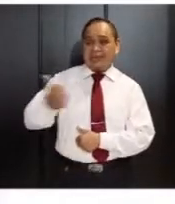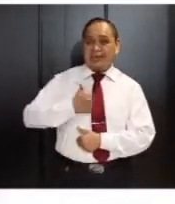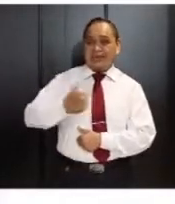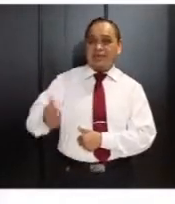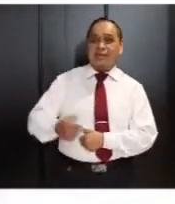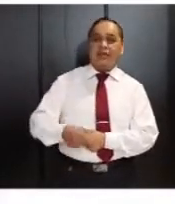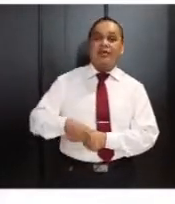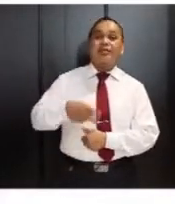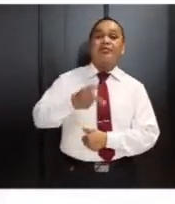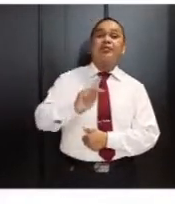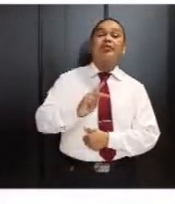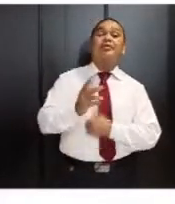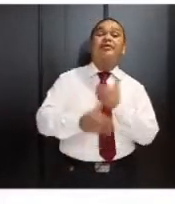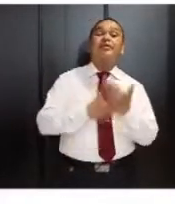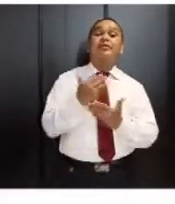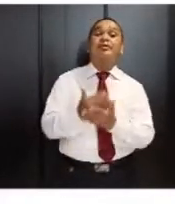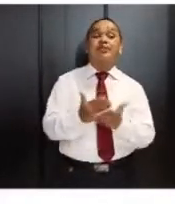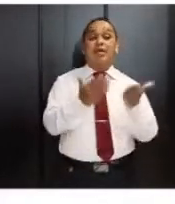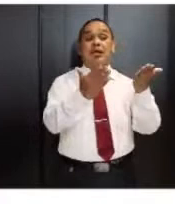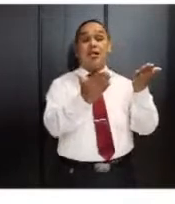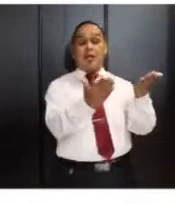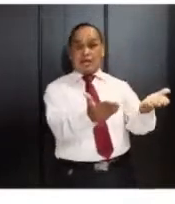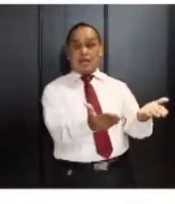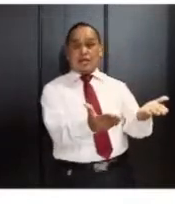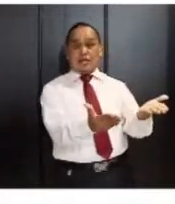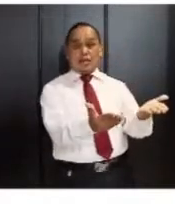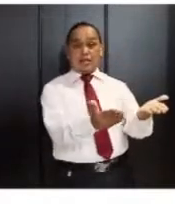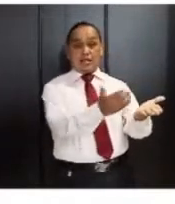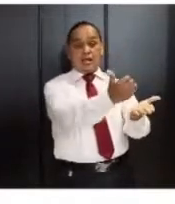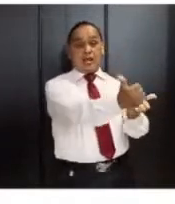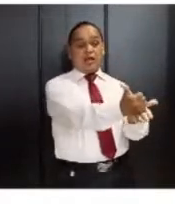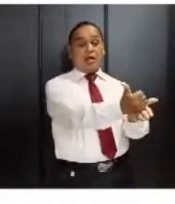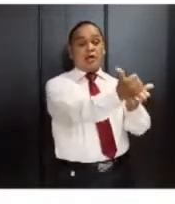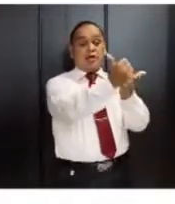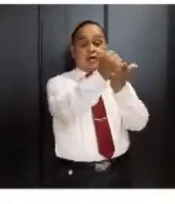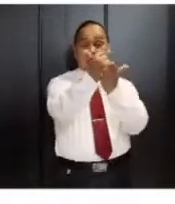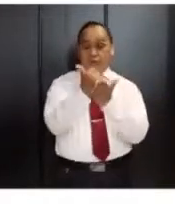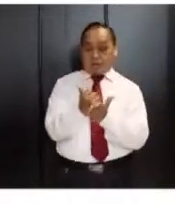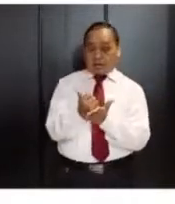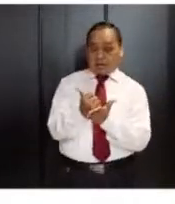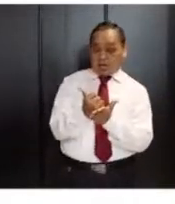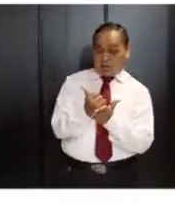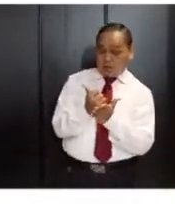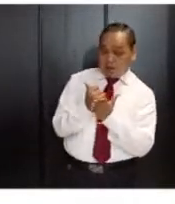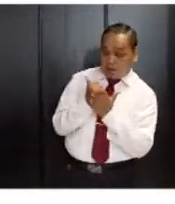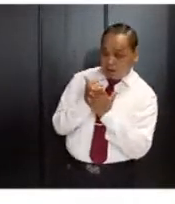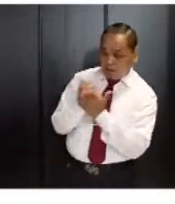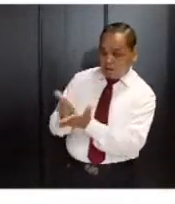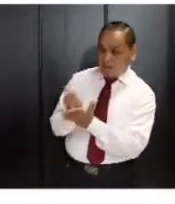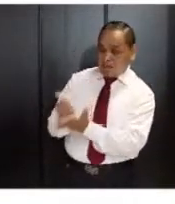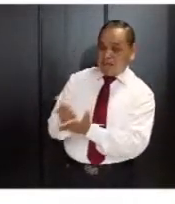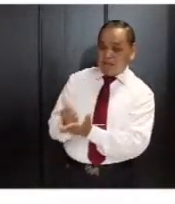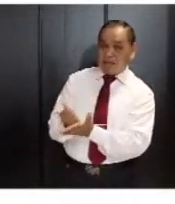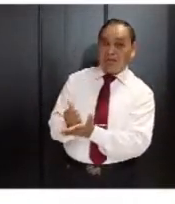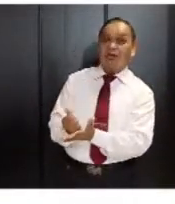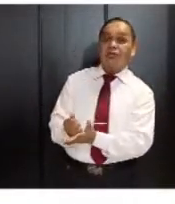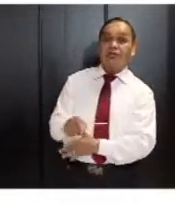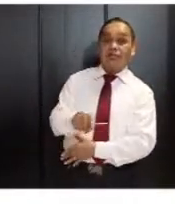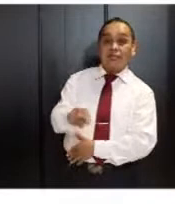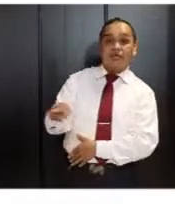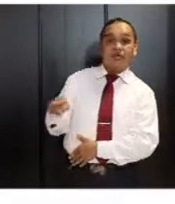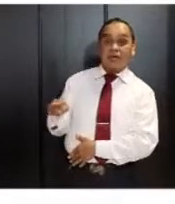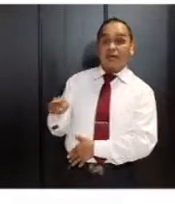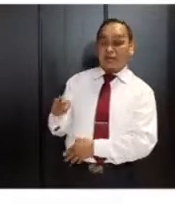bendición hubiera sido que en verdad hubieran querido ayudar a estas familias en lugar de envenenarlas contra